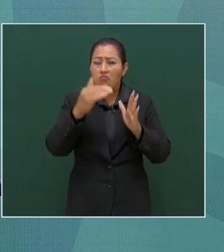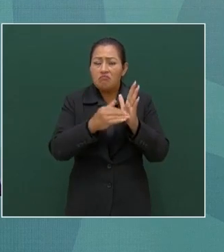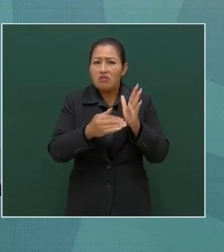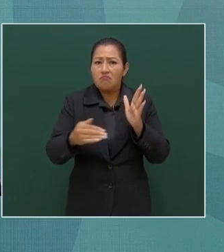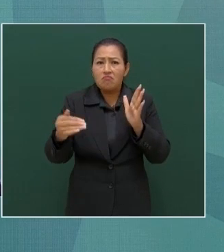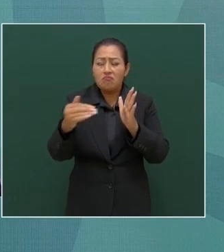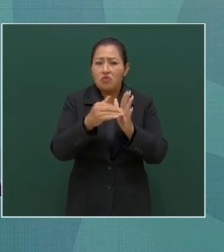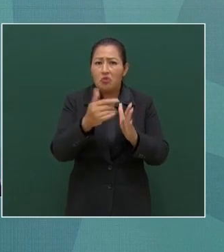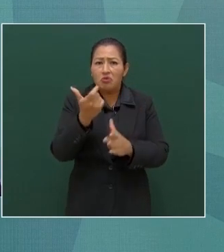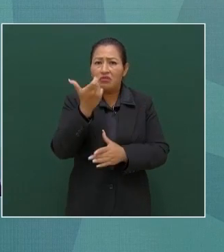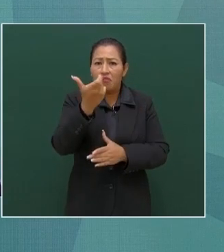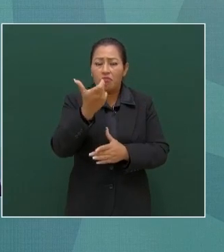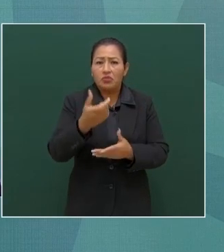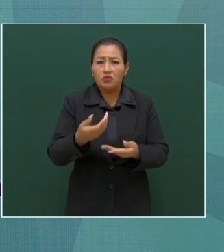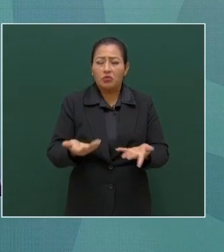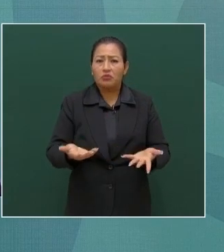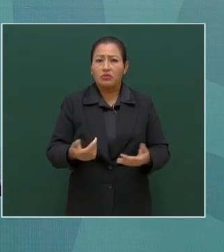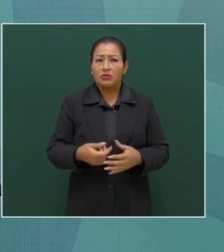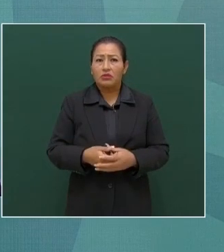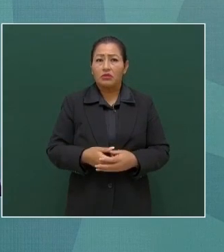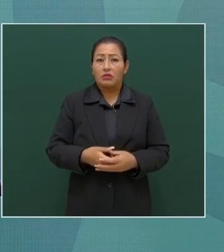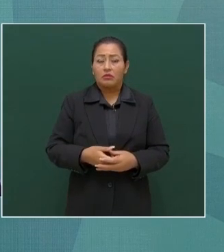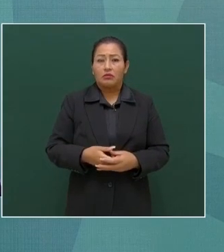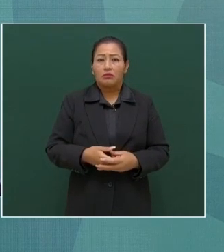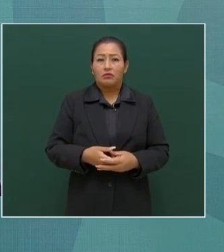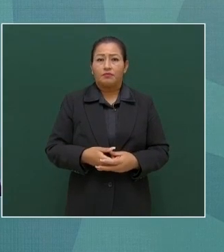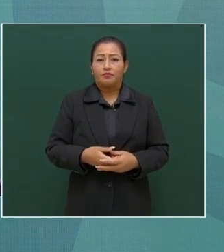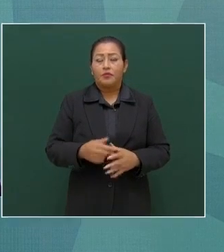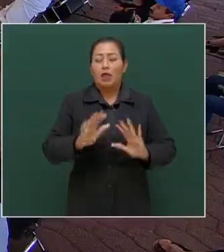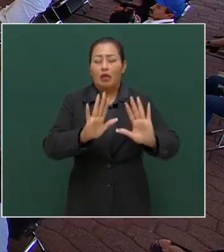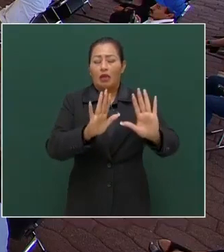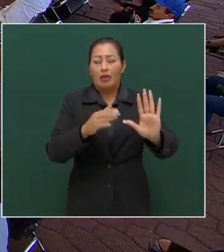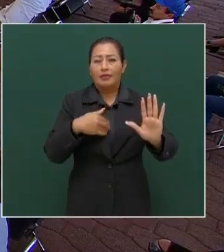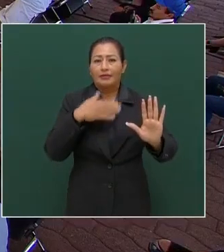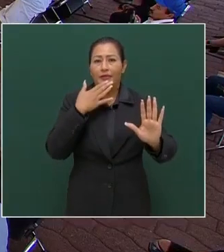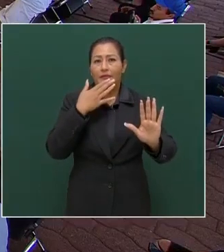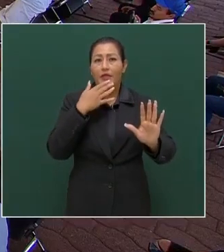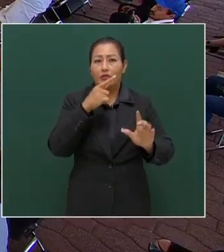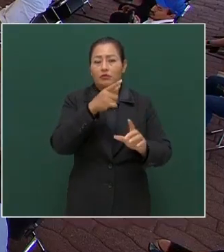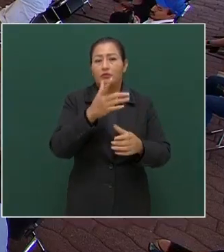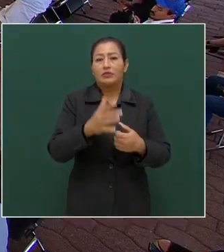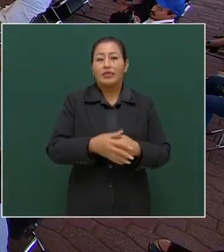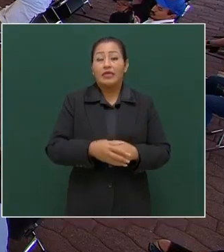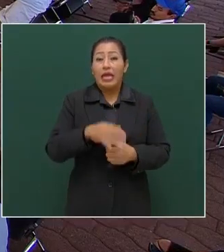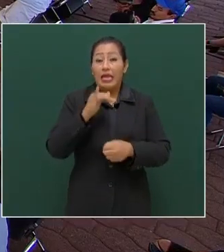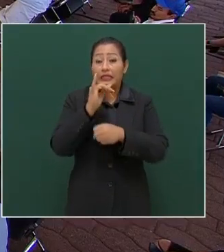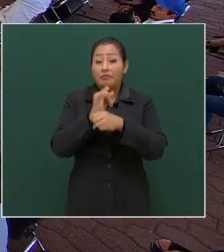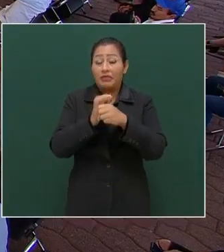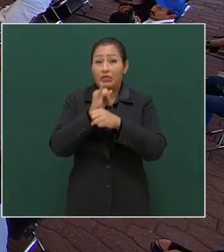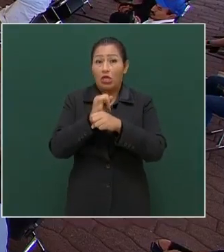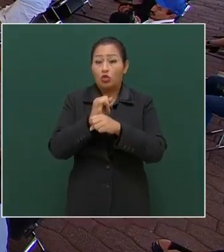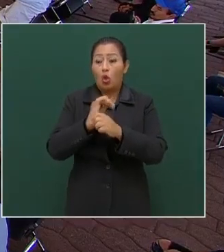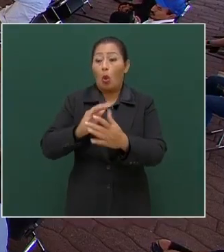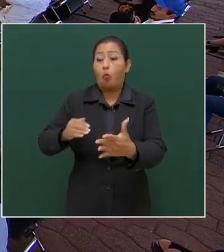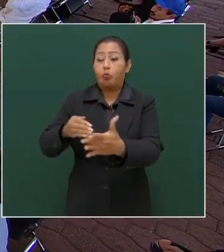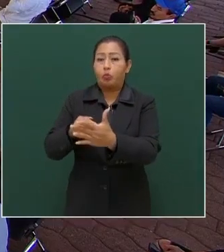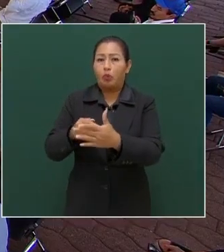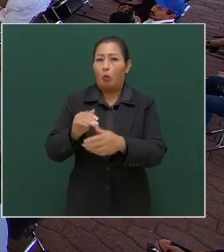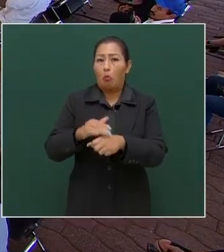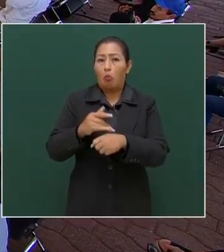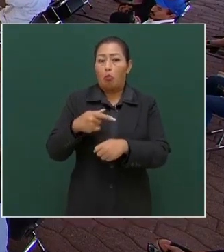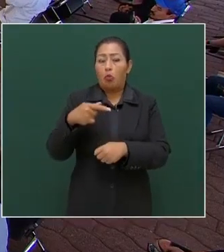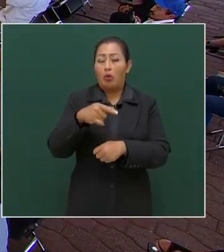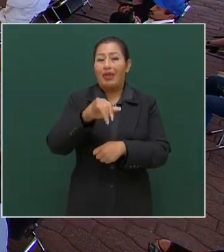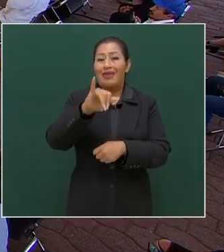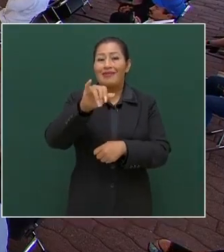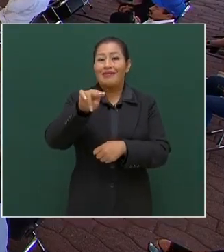1,000,000,000. Incluso quisieron congelar, o bueno, mejor dicho, reservaron la investigación los propios comisionados